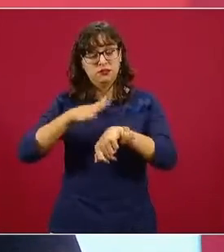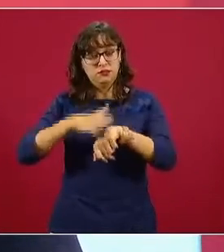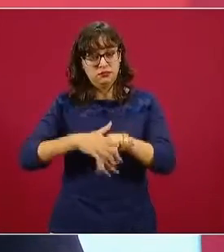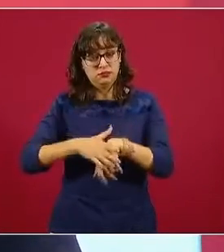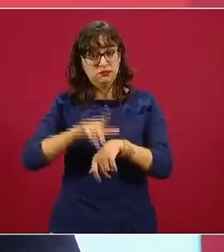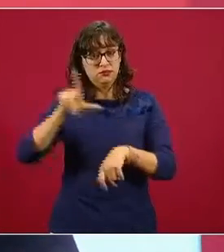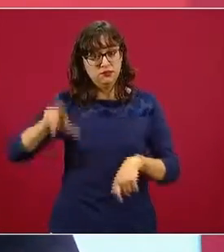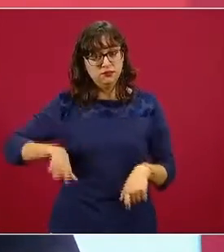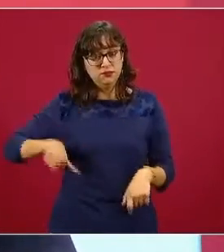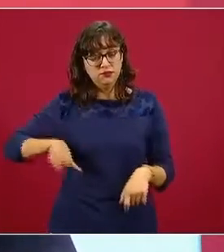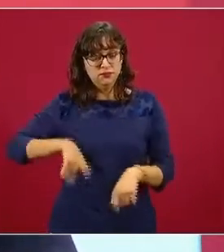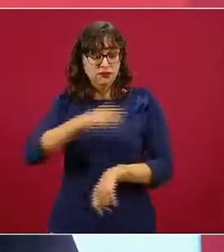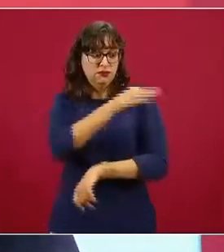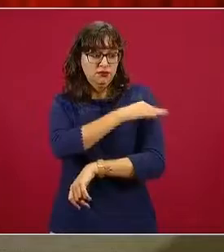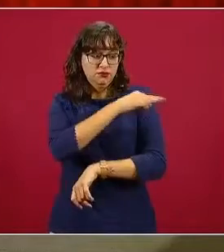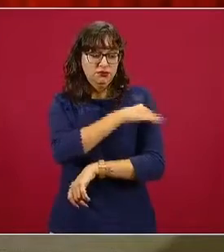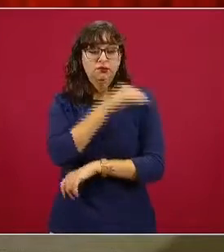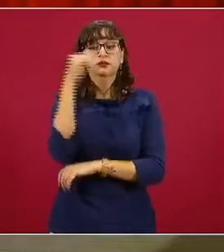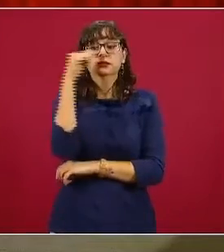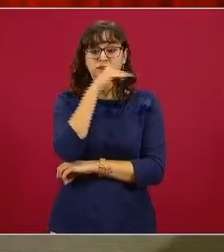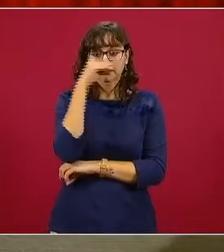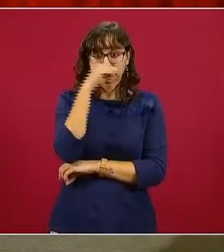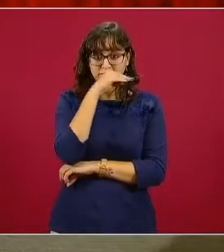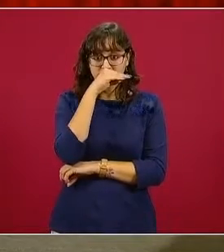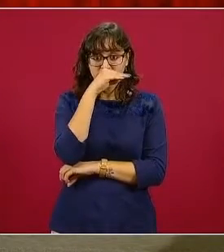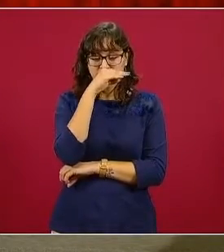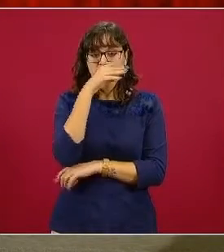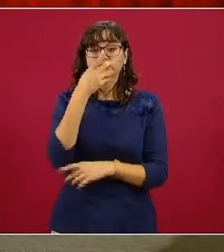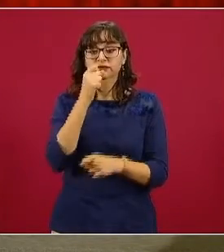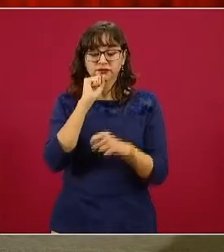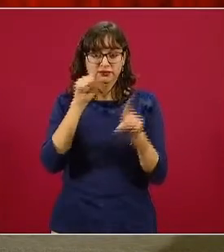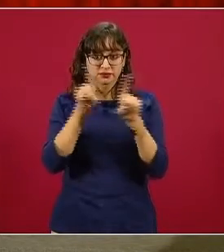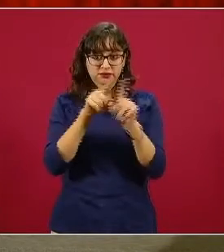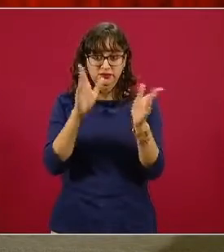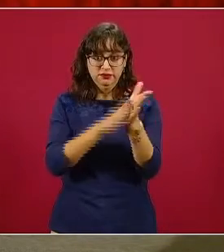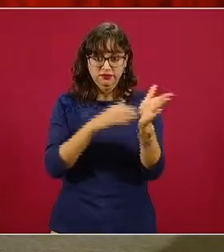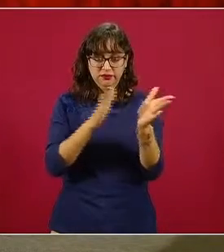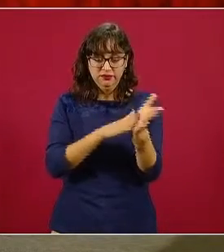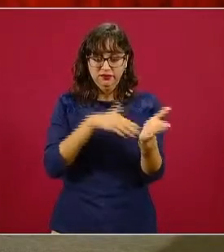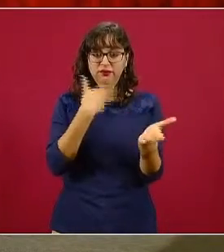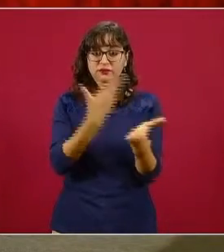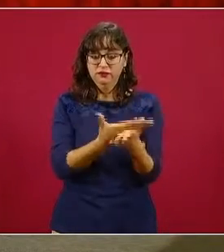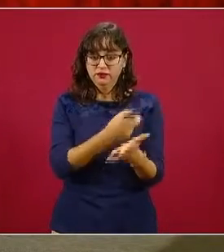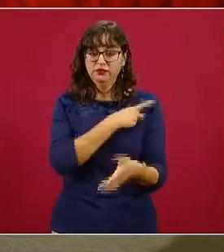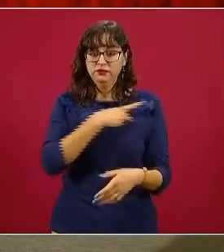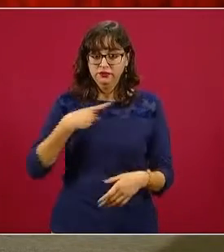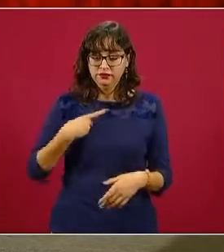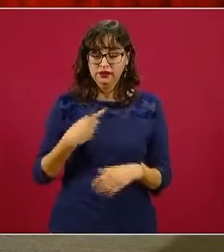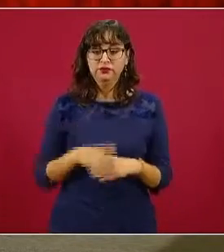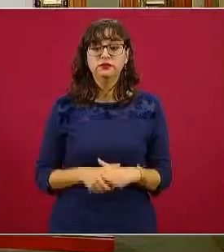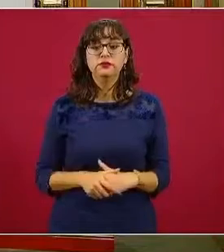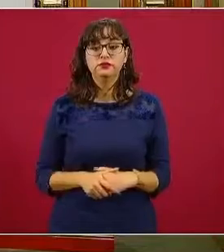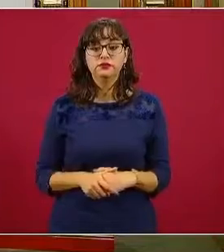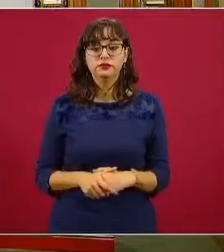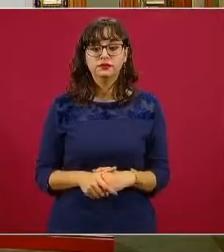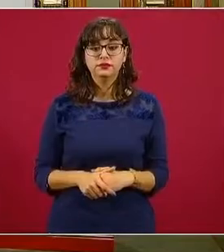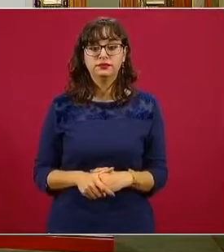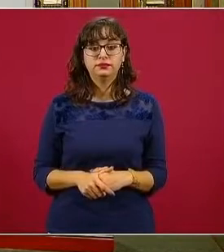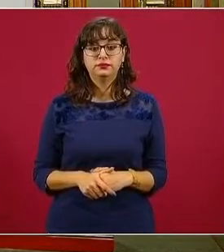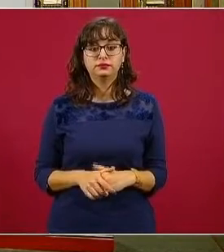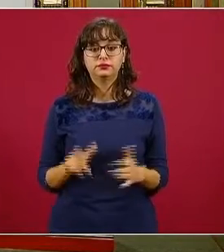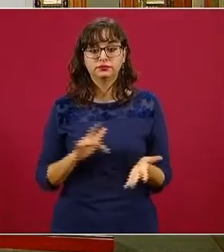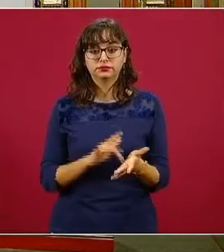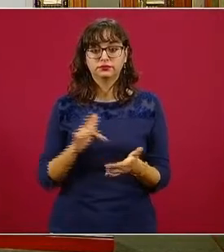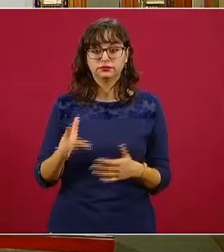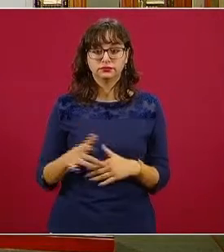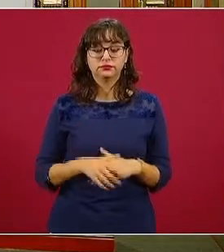totalmente gratuita y junto con la vacunación tiene que estar el comprobante de vacunación, el cual también es gratuito. Gracias, doctor